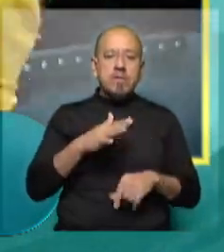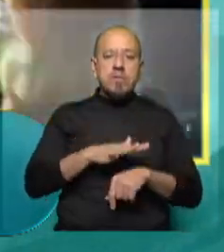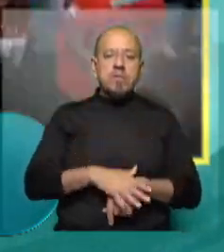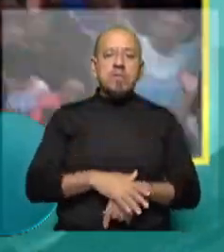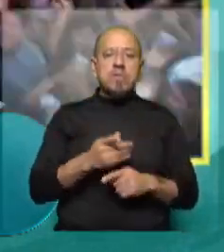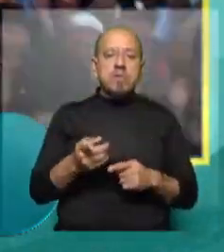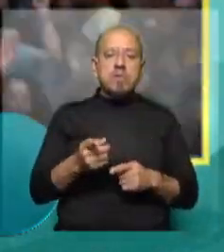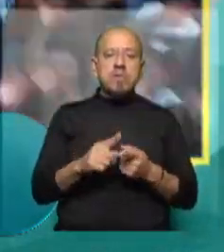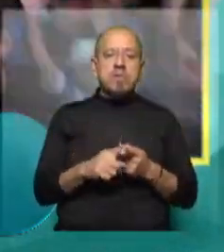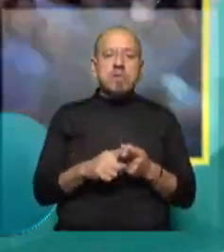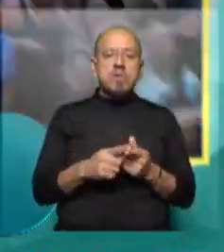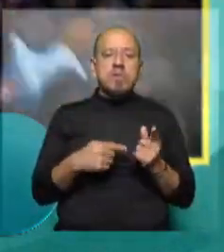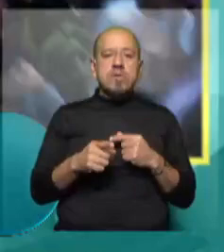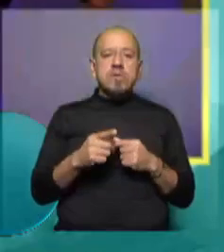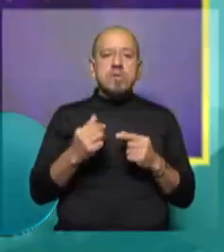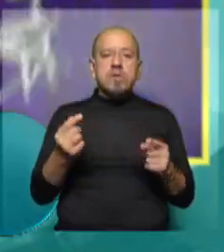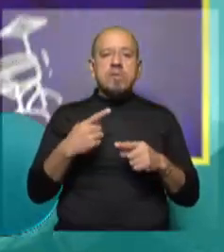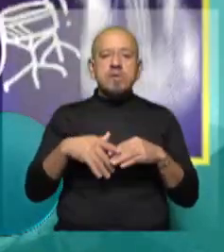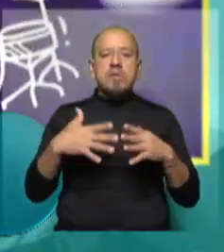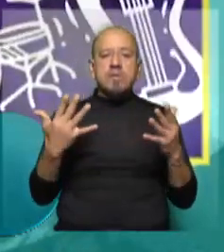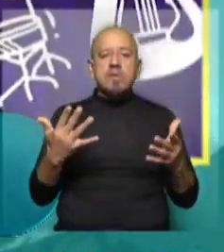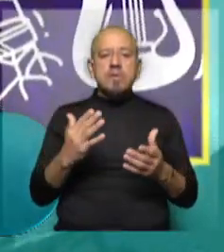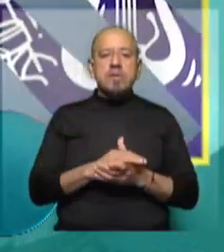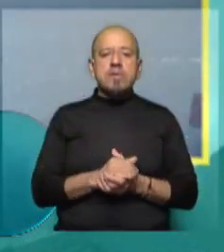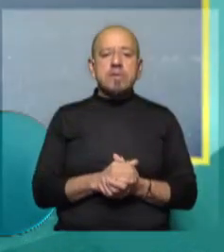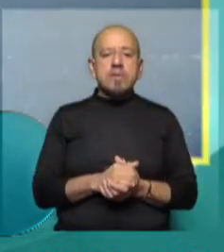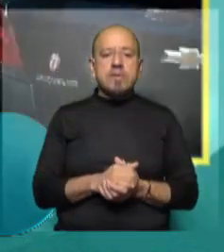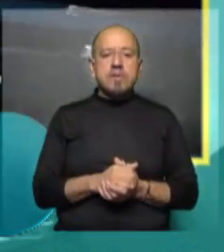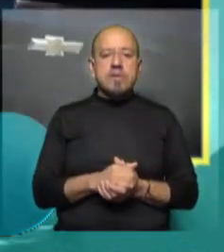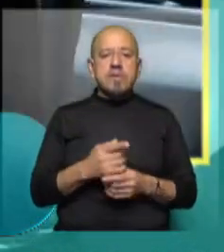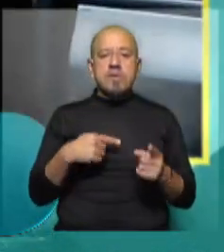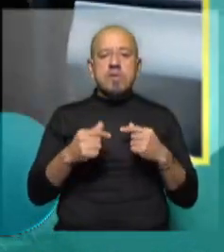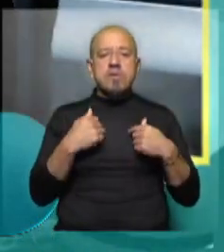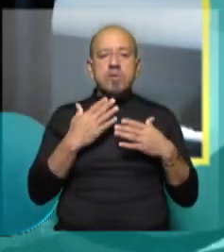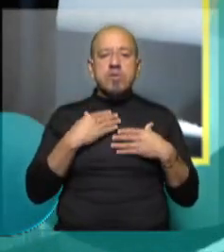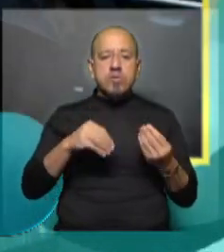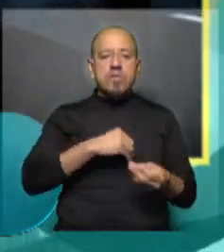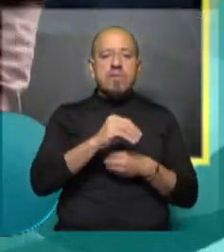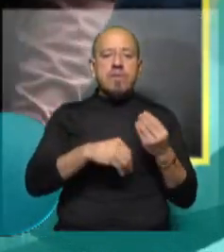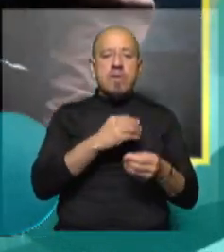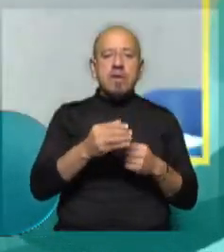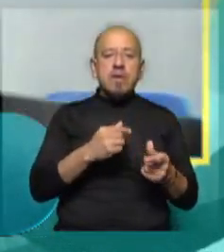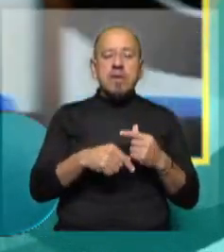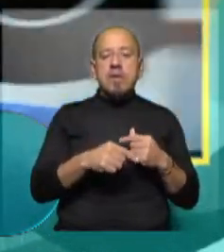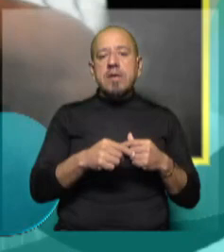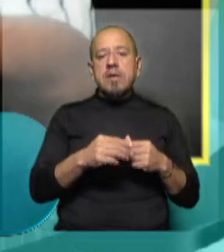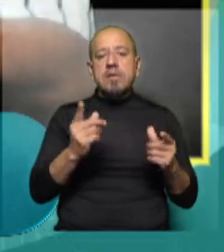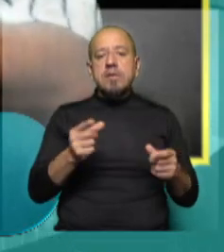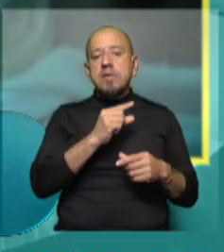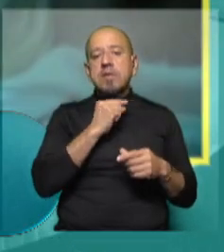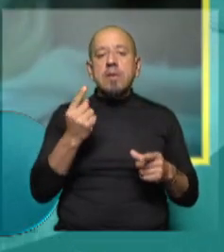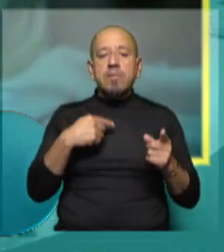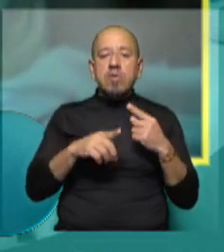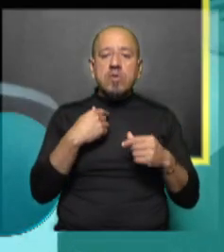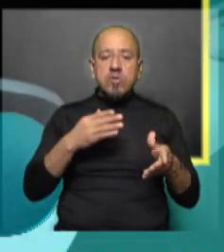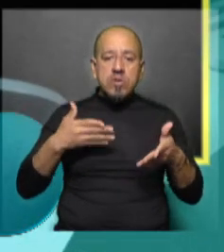control. I love to party. Me encantaba ir de fiesta. And I had a great Christian home. Y nací en una familia cristiana. But when I was a little, all the way till 27. Pero desde que